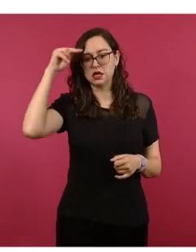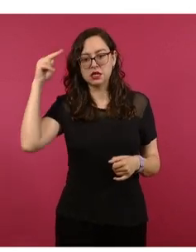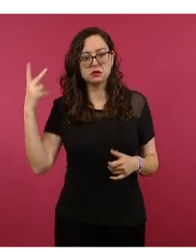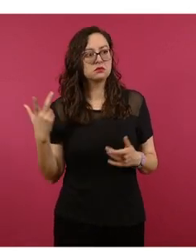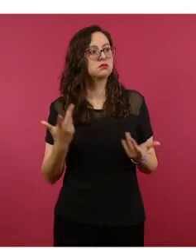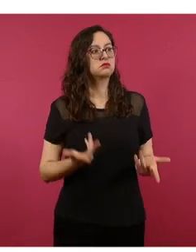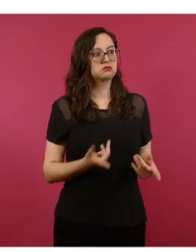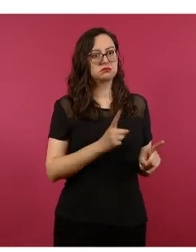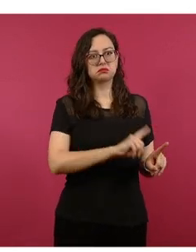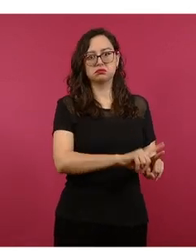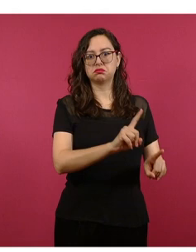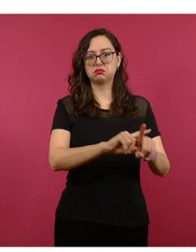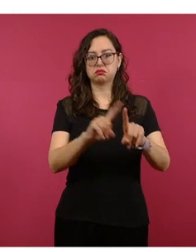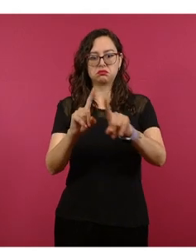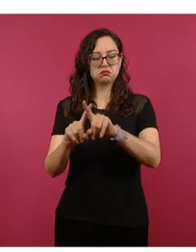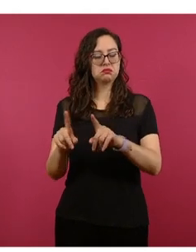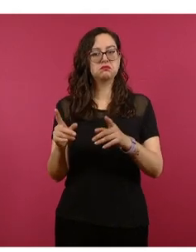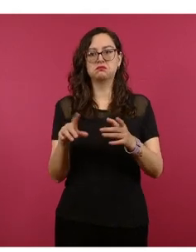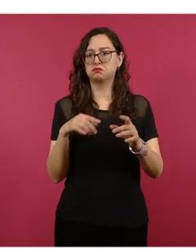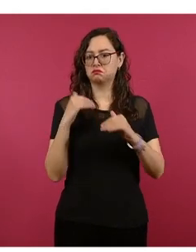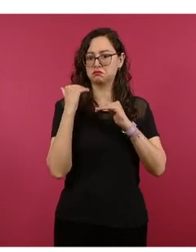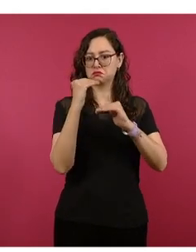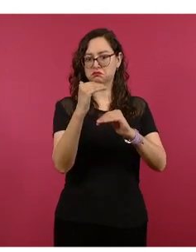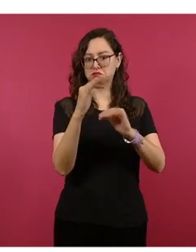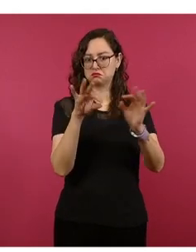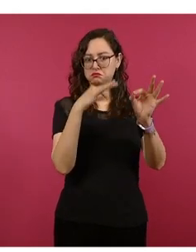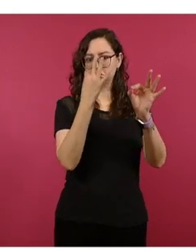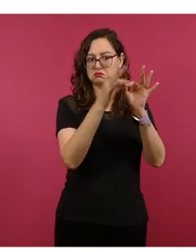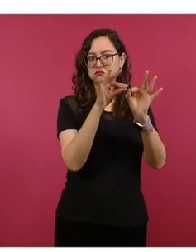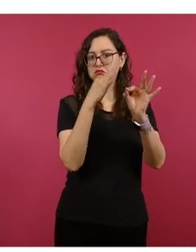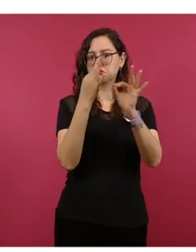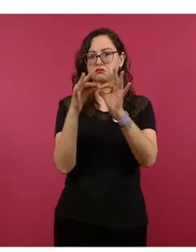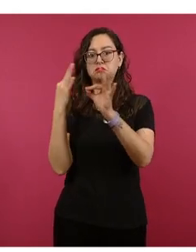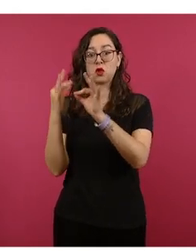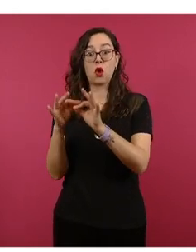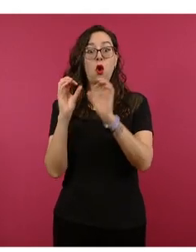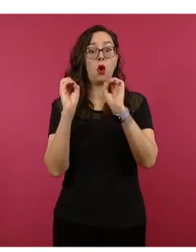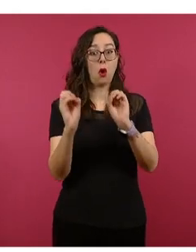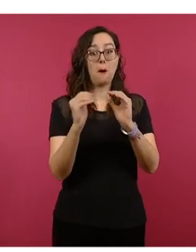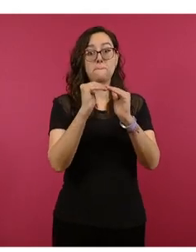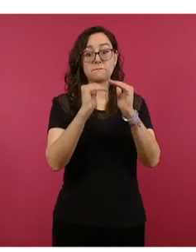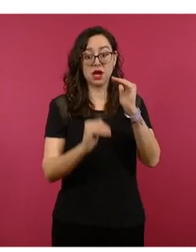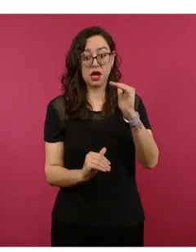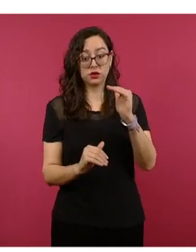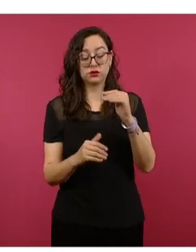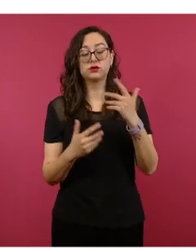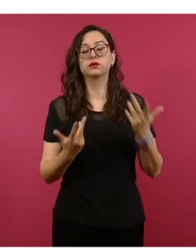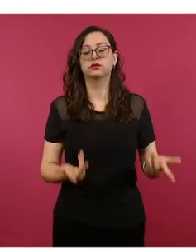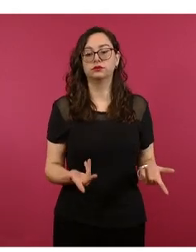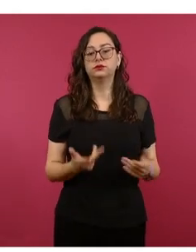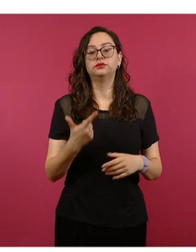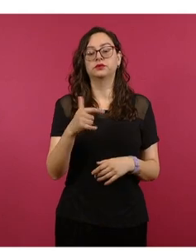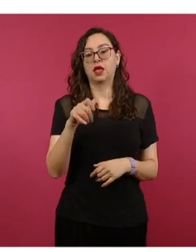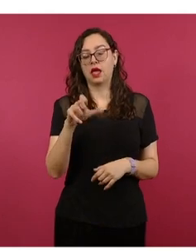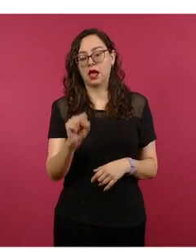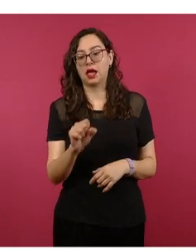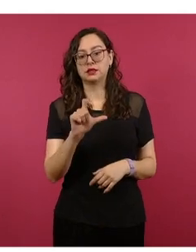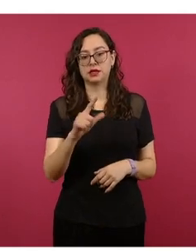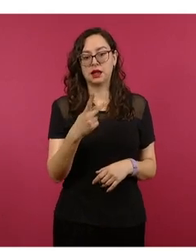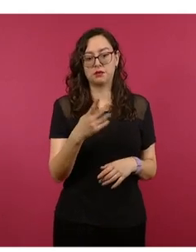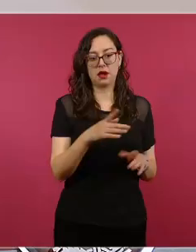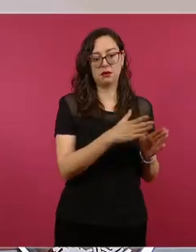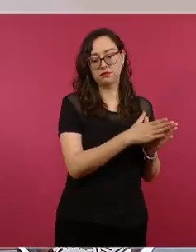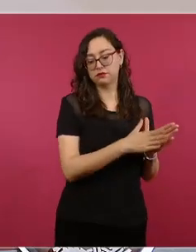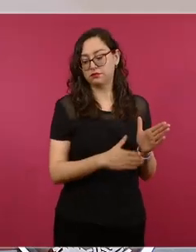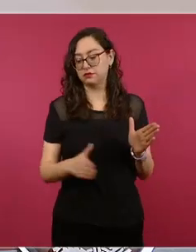sino que en ocasiones lo tienen por debajo. En el tema de las verificaciones de gas LP, como les decía, del 20 al 26 de